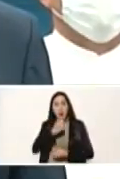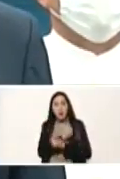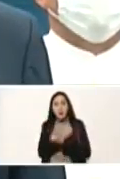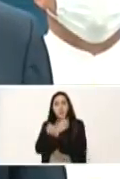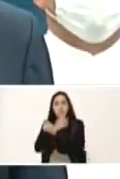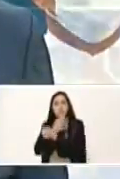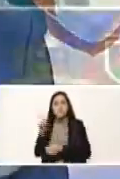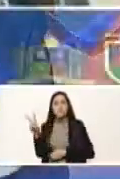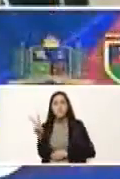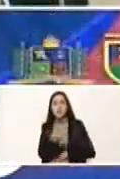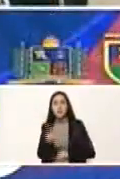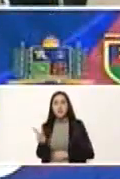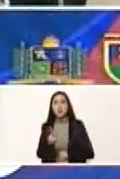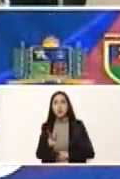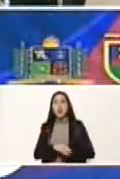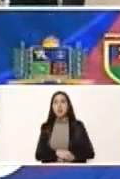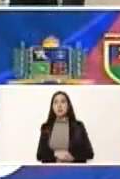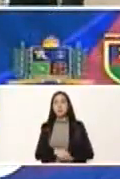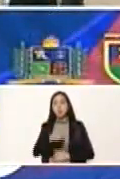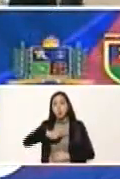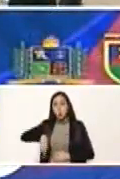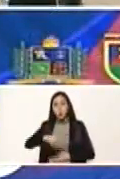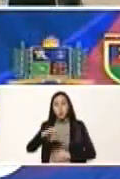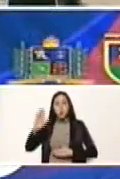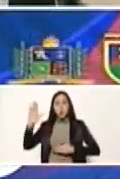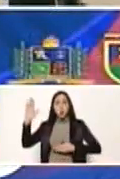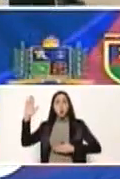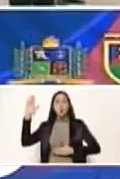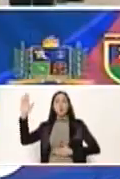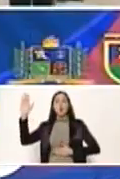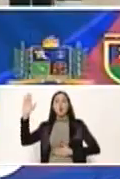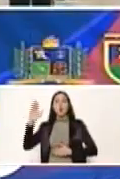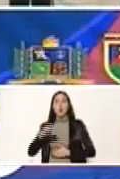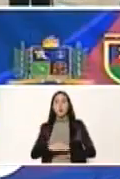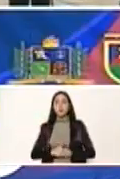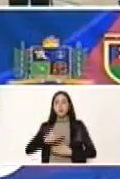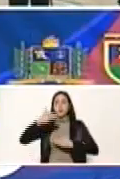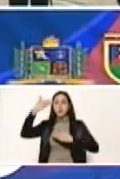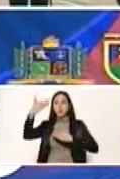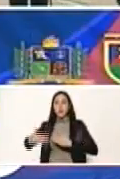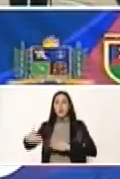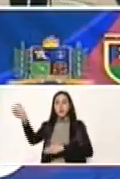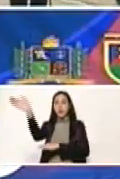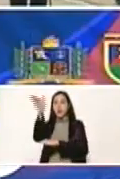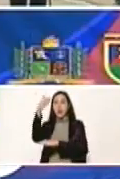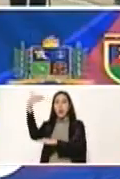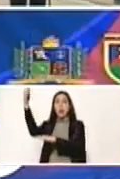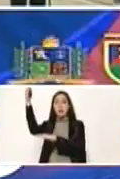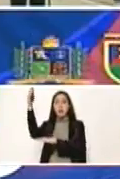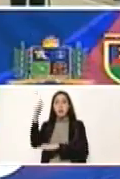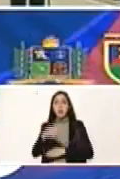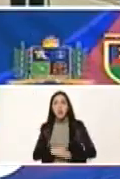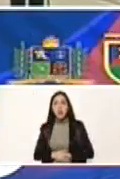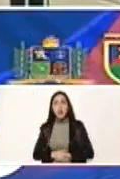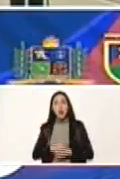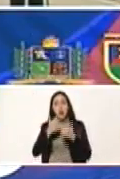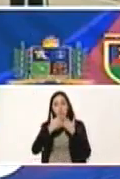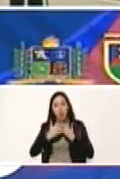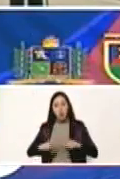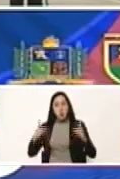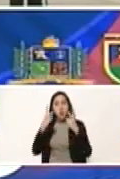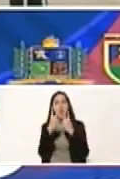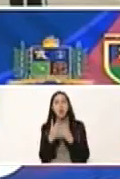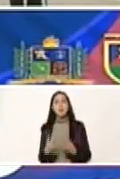Venezuela, juran ustedes frente a esta bandera de libertad y de